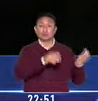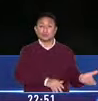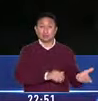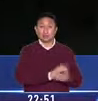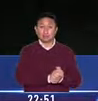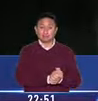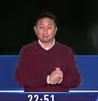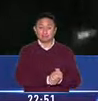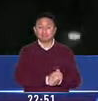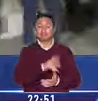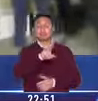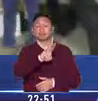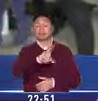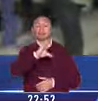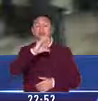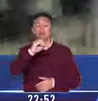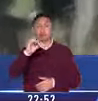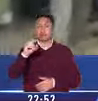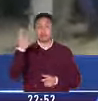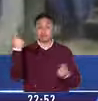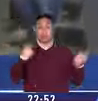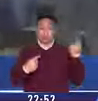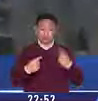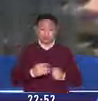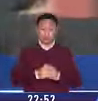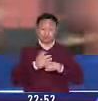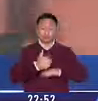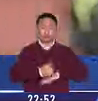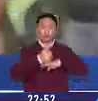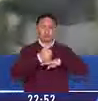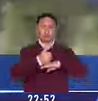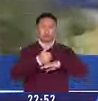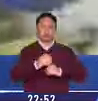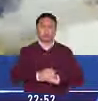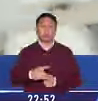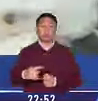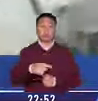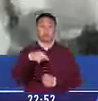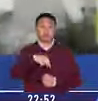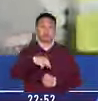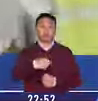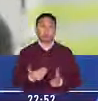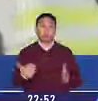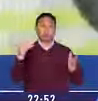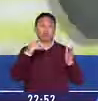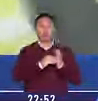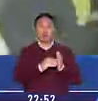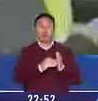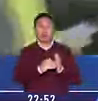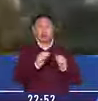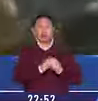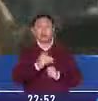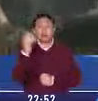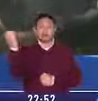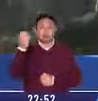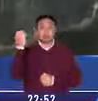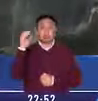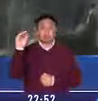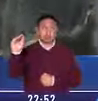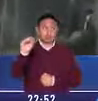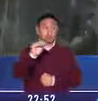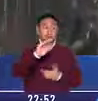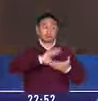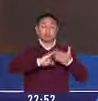y cerca de 200 heridos. Las autoridades locales realizaron un nuevo llamado de emergencia a